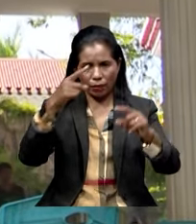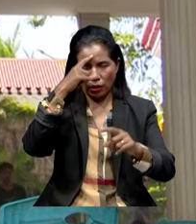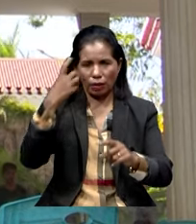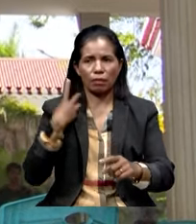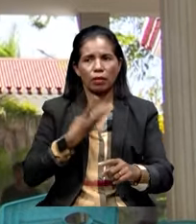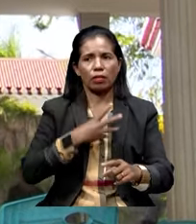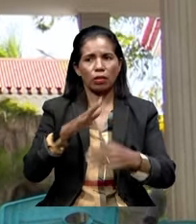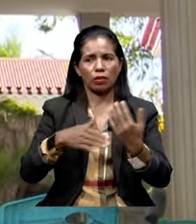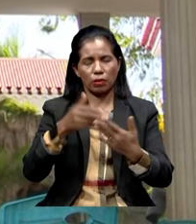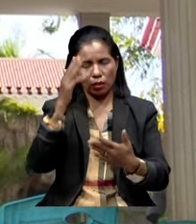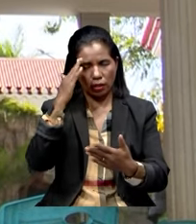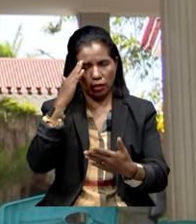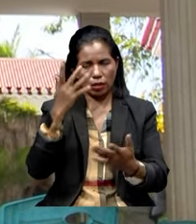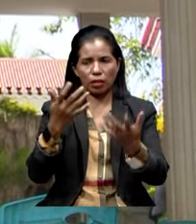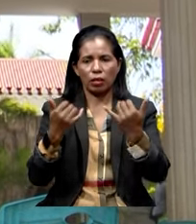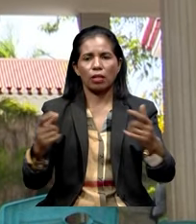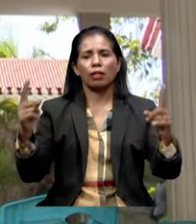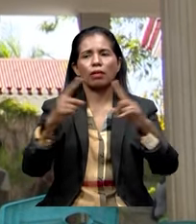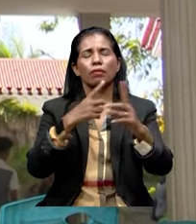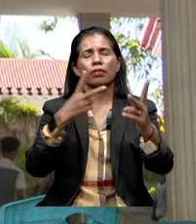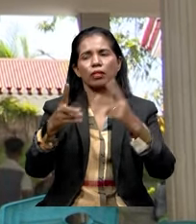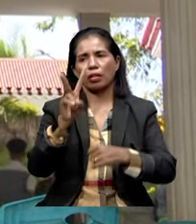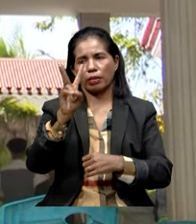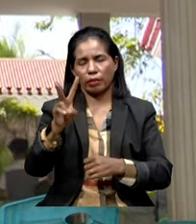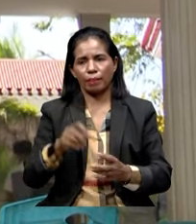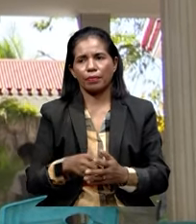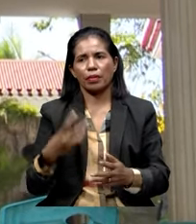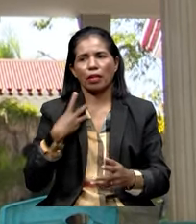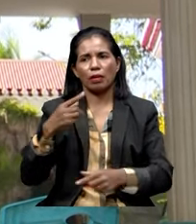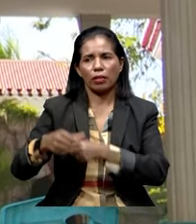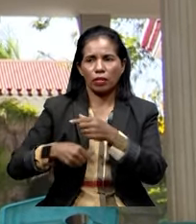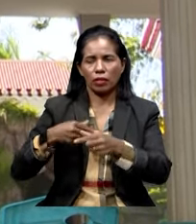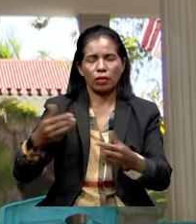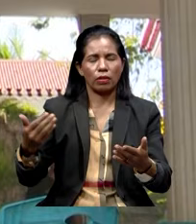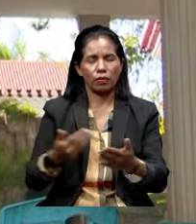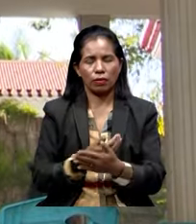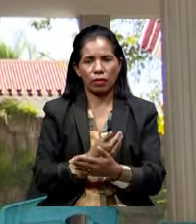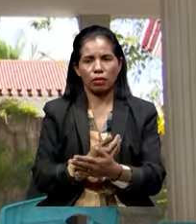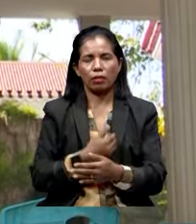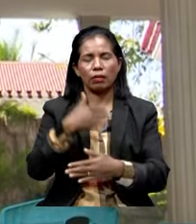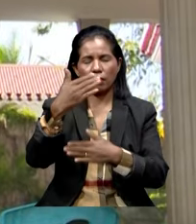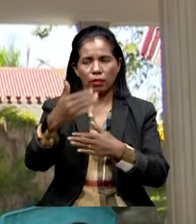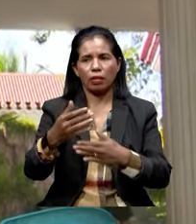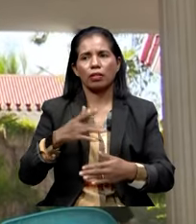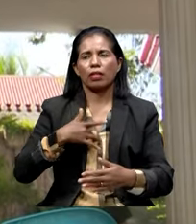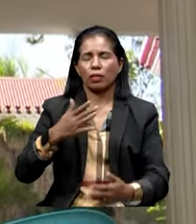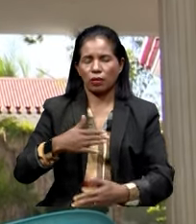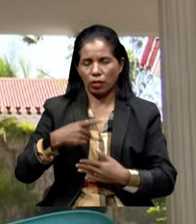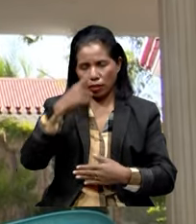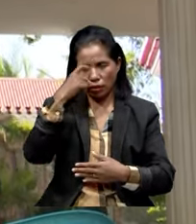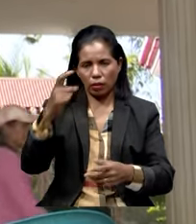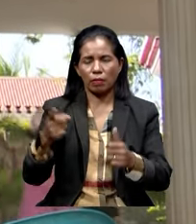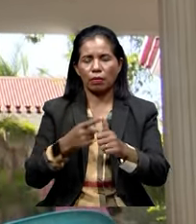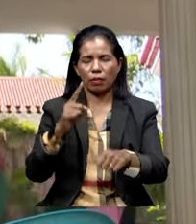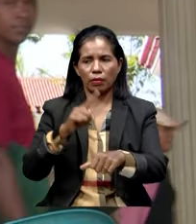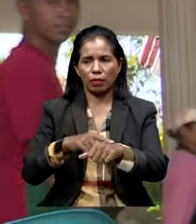tene kata irene ba visita darua. Ami asa geração 90 nia mai, sinti contente ta bene primeira